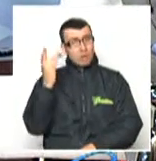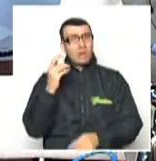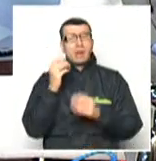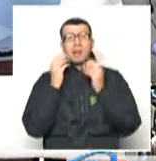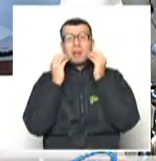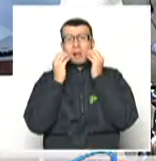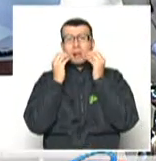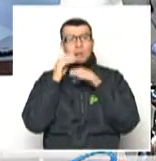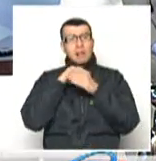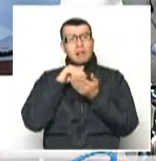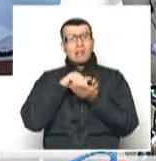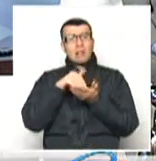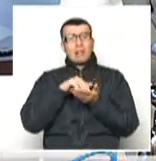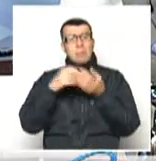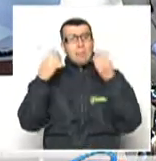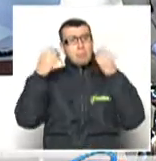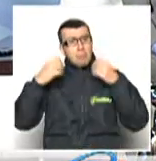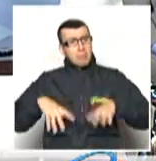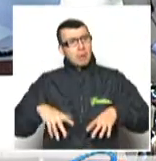dijeron?